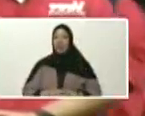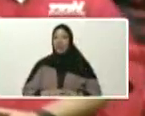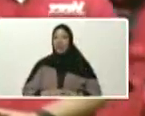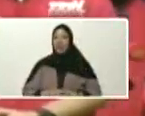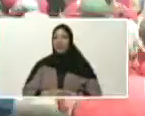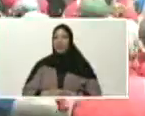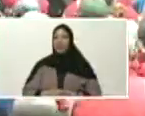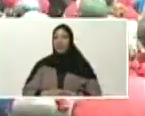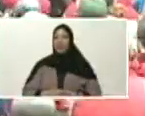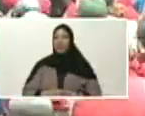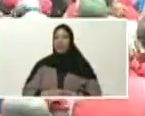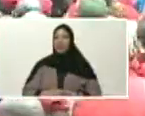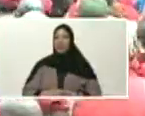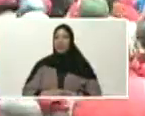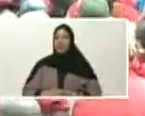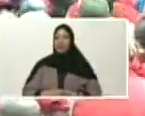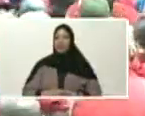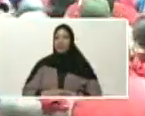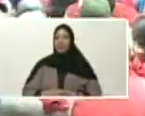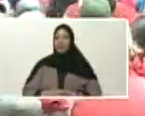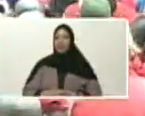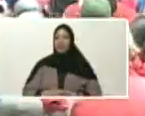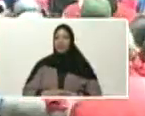la que emana de nuestro proyecto.